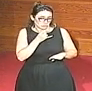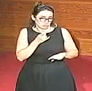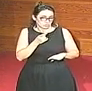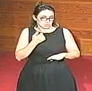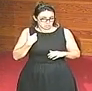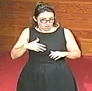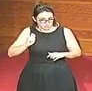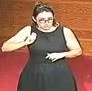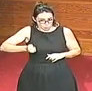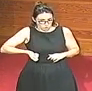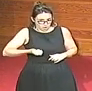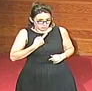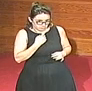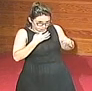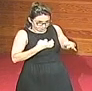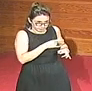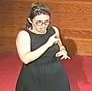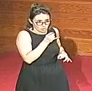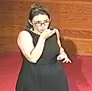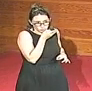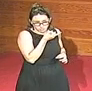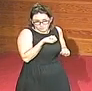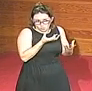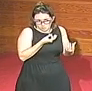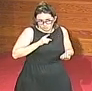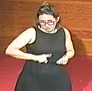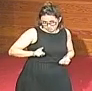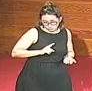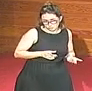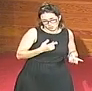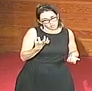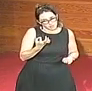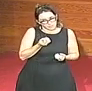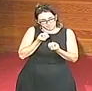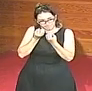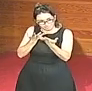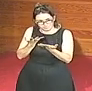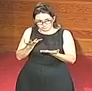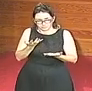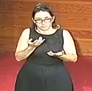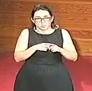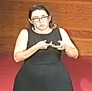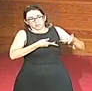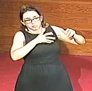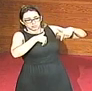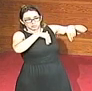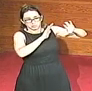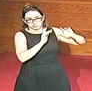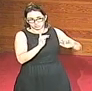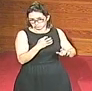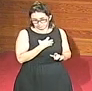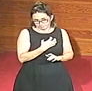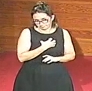confirmado que dieron una información falsa. Eso no se debe consentir en una sociedad